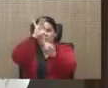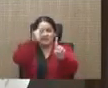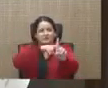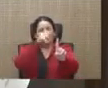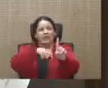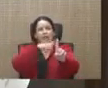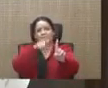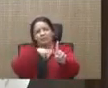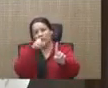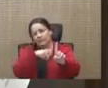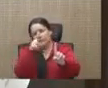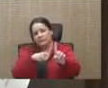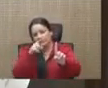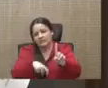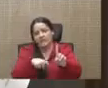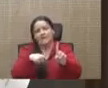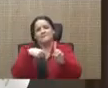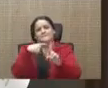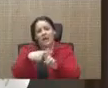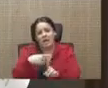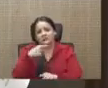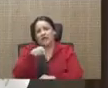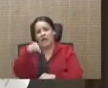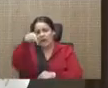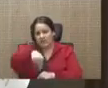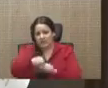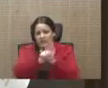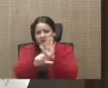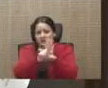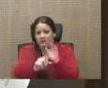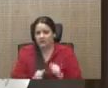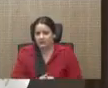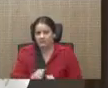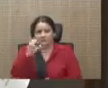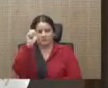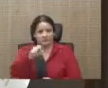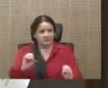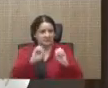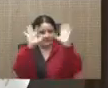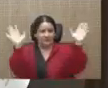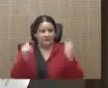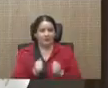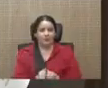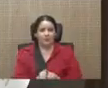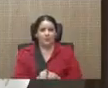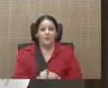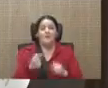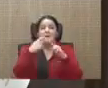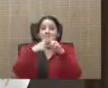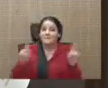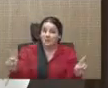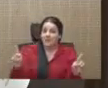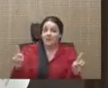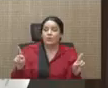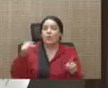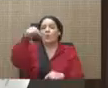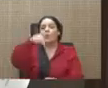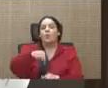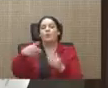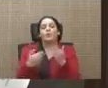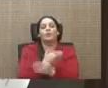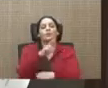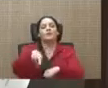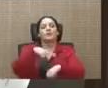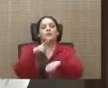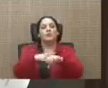y hacerle preguntas y cuestionamientos en este recinto parlamentario? Claro que sí, absolutamente. Sin embargo, hoy Nueva República le aclara